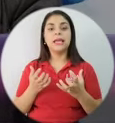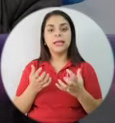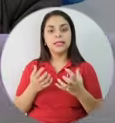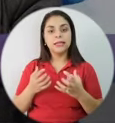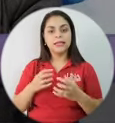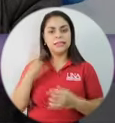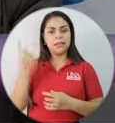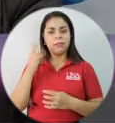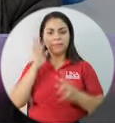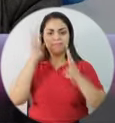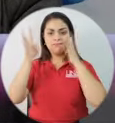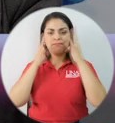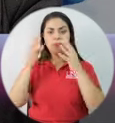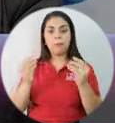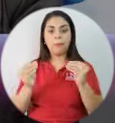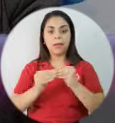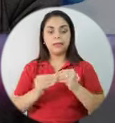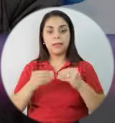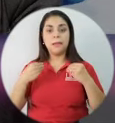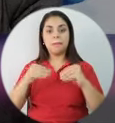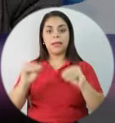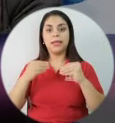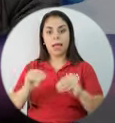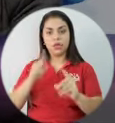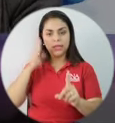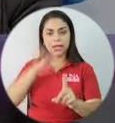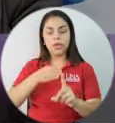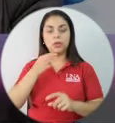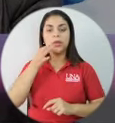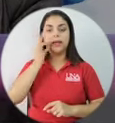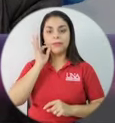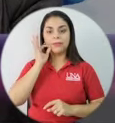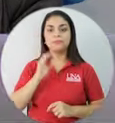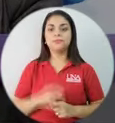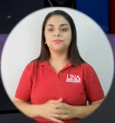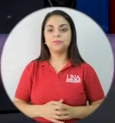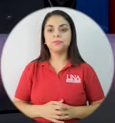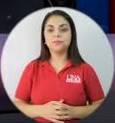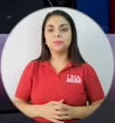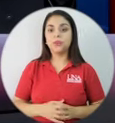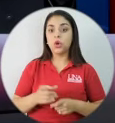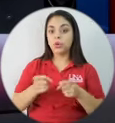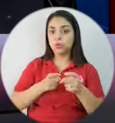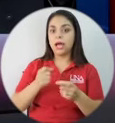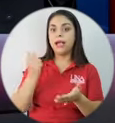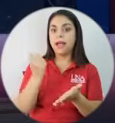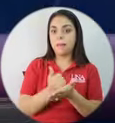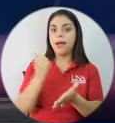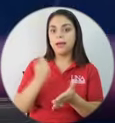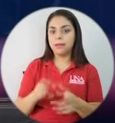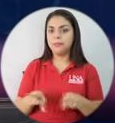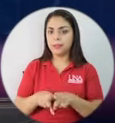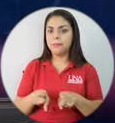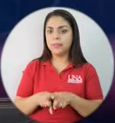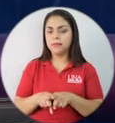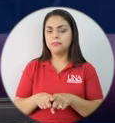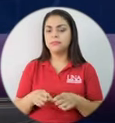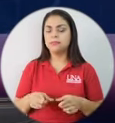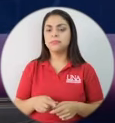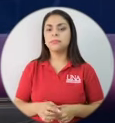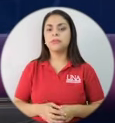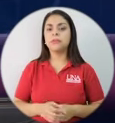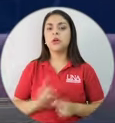están interesados en incursionar cada vez más en el mercado directo de abastecimiento del café. La gestión de la marca es fundamental.